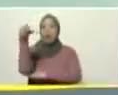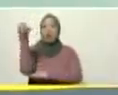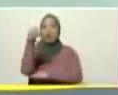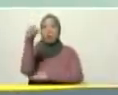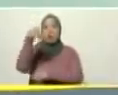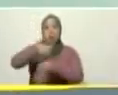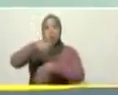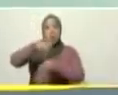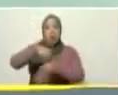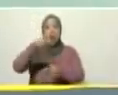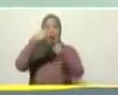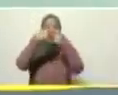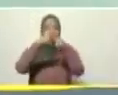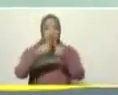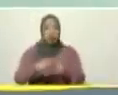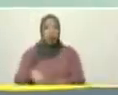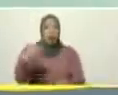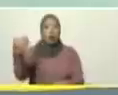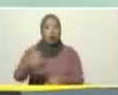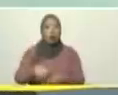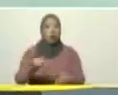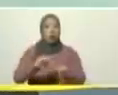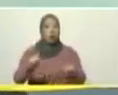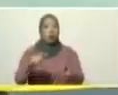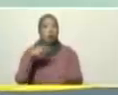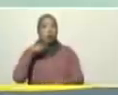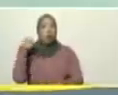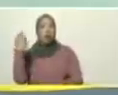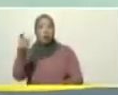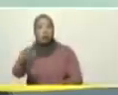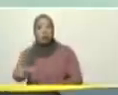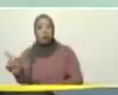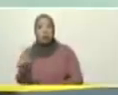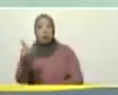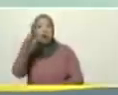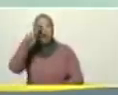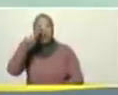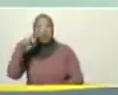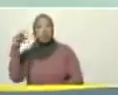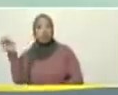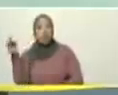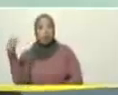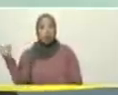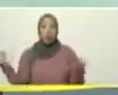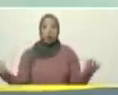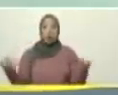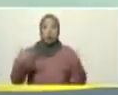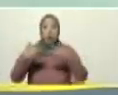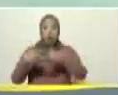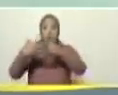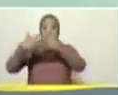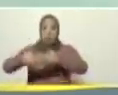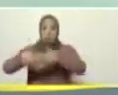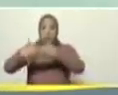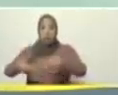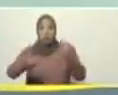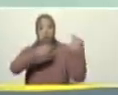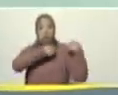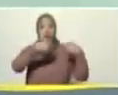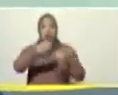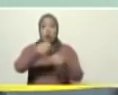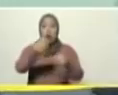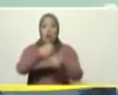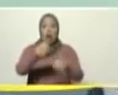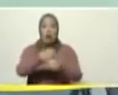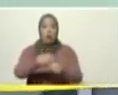guerra porque ¿qué hacía un obrero alemán matando a un obrero francés? Que el enemigo eran los empresarios o los burgueses, no los trabajadores.